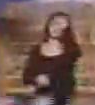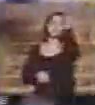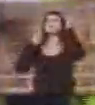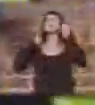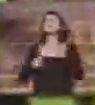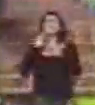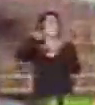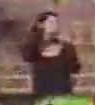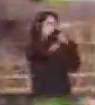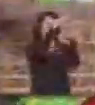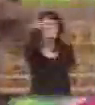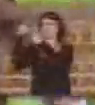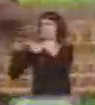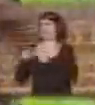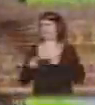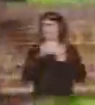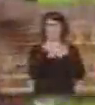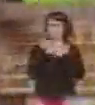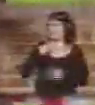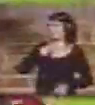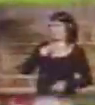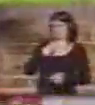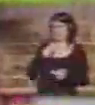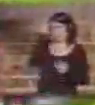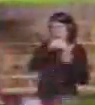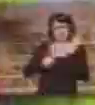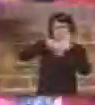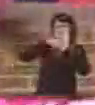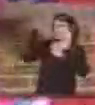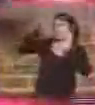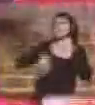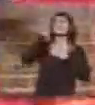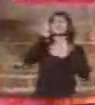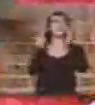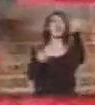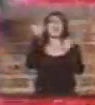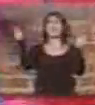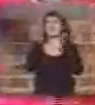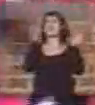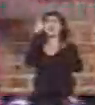Todo que solo de mis acuerdos, cuando vienen elecciones, que puñalada atrás.